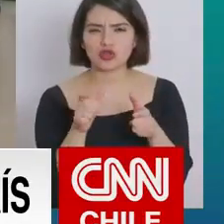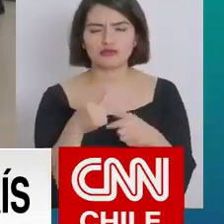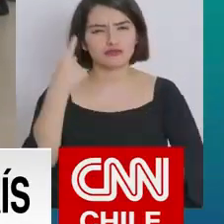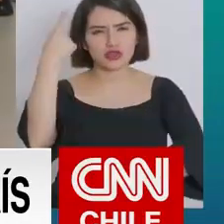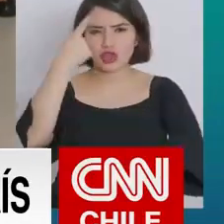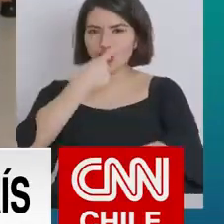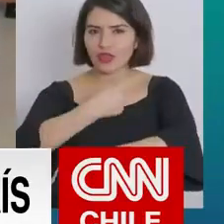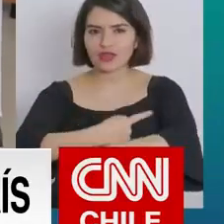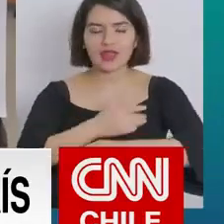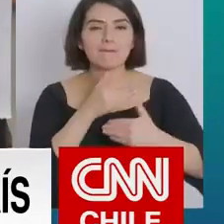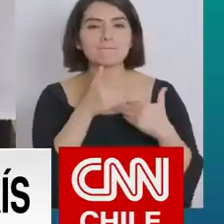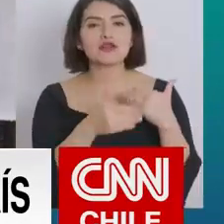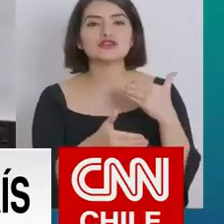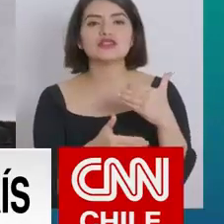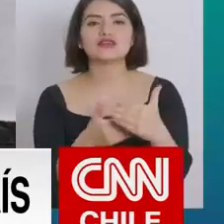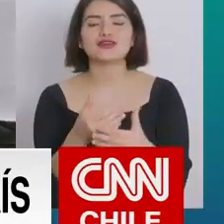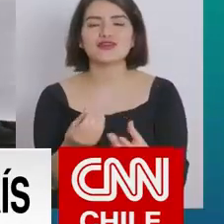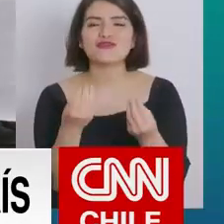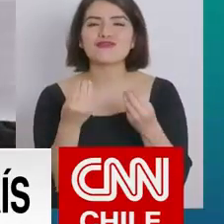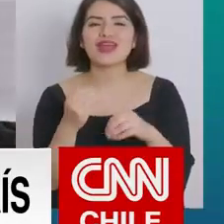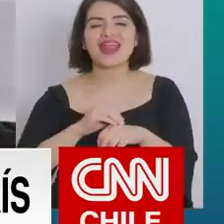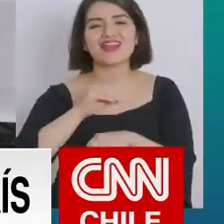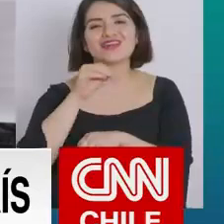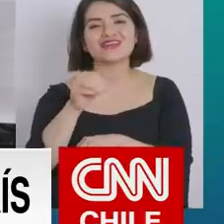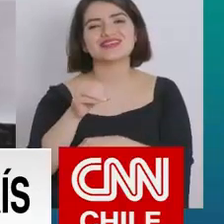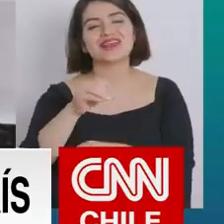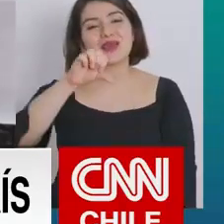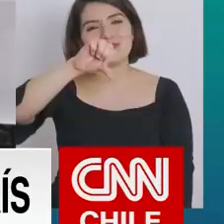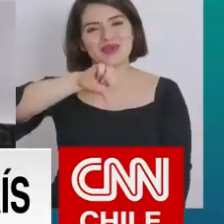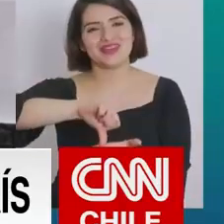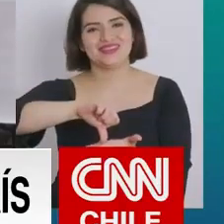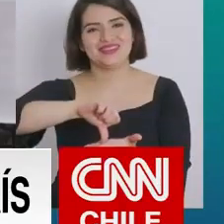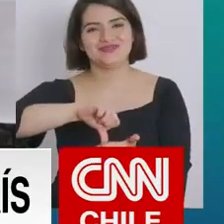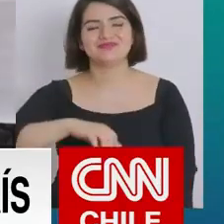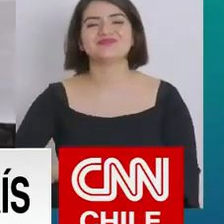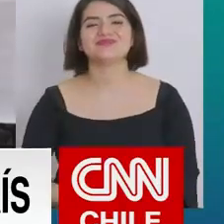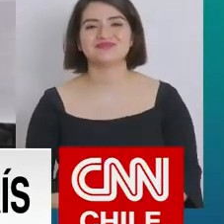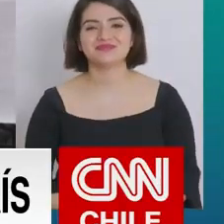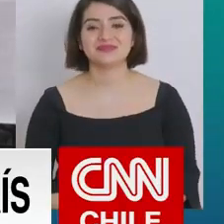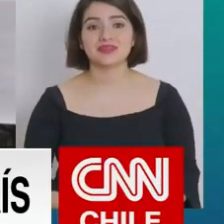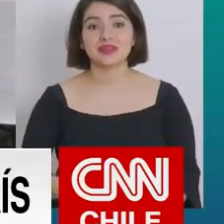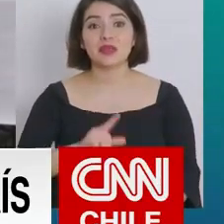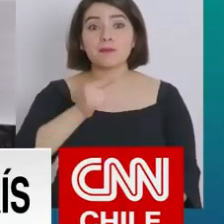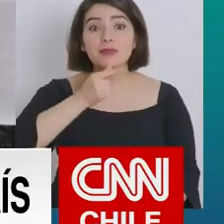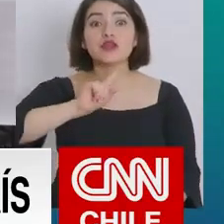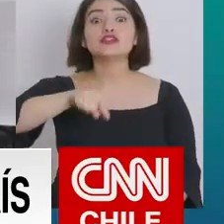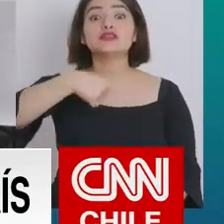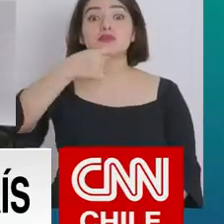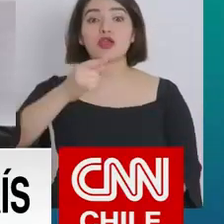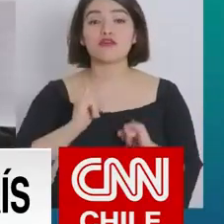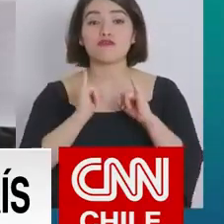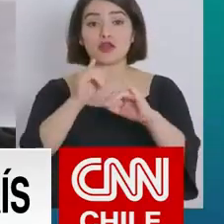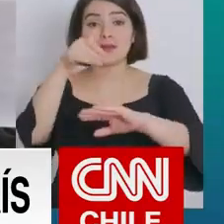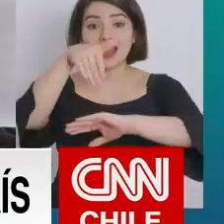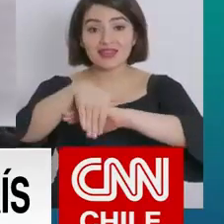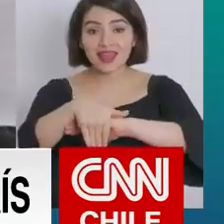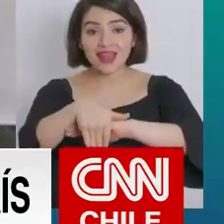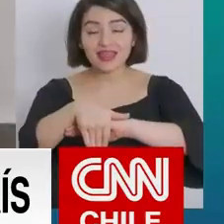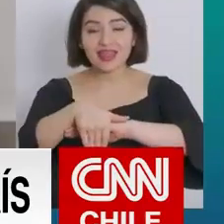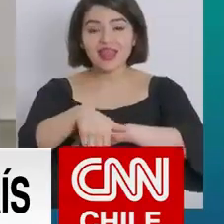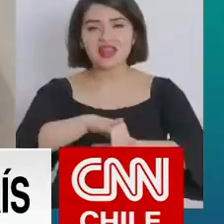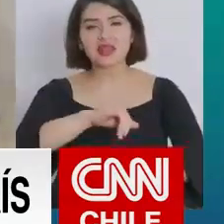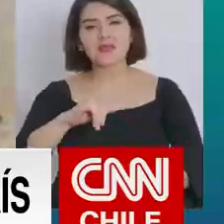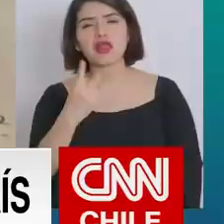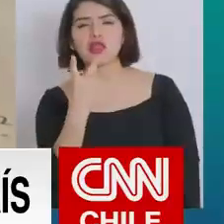este proceso, que es una muy buena noticia para nuestro país. En el próximo informe, dentro de la tarde, después